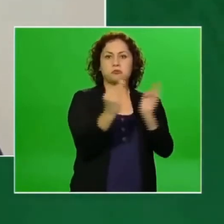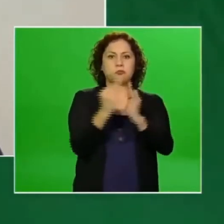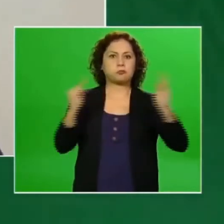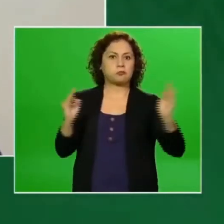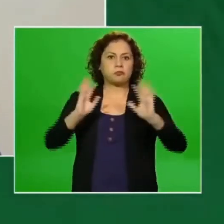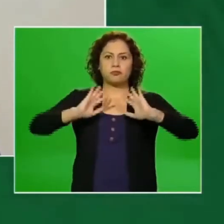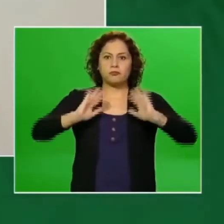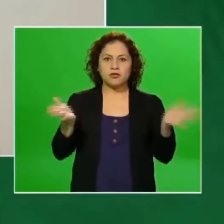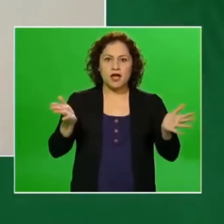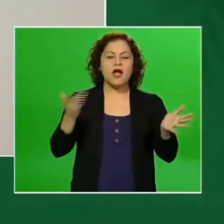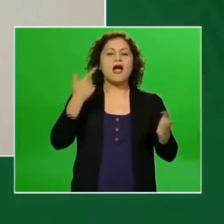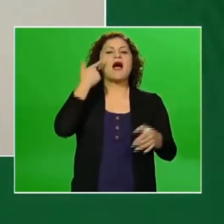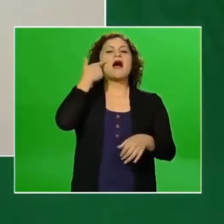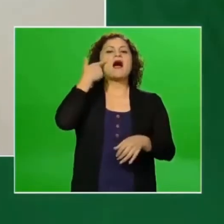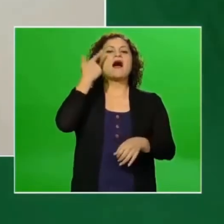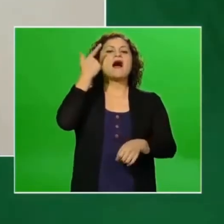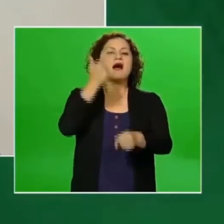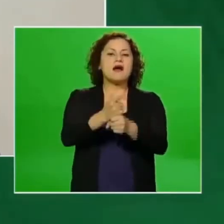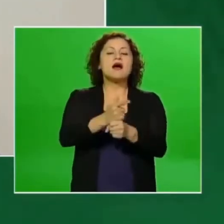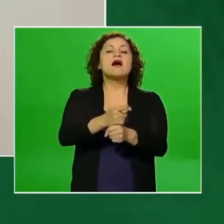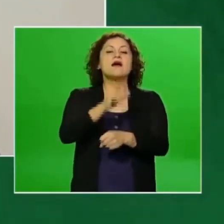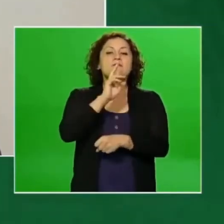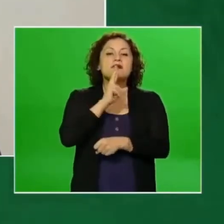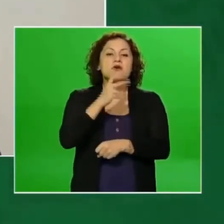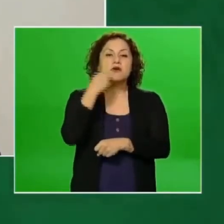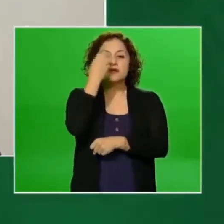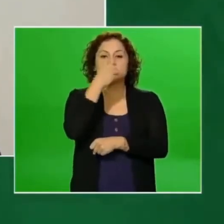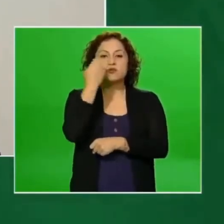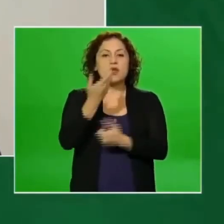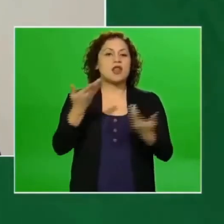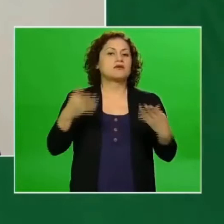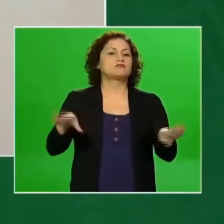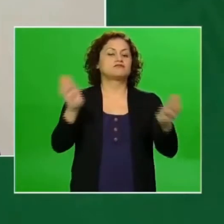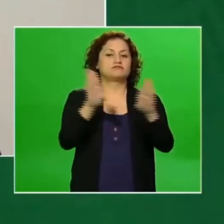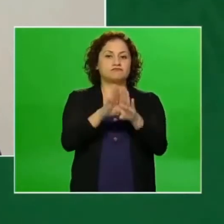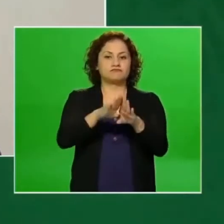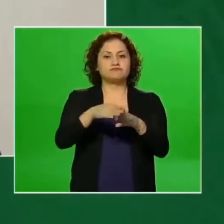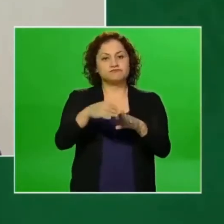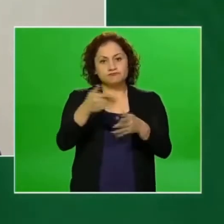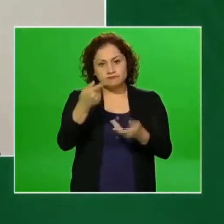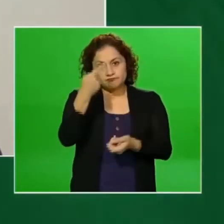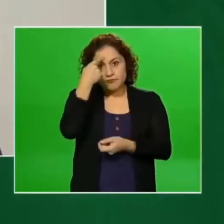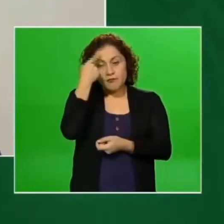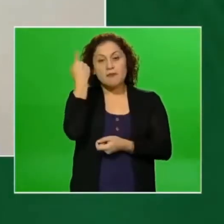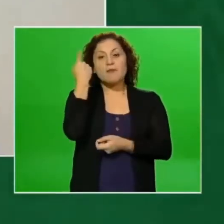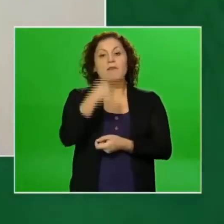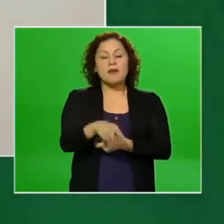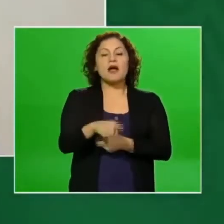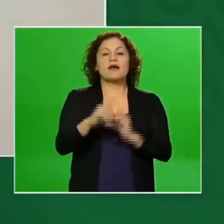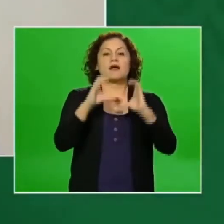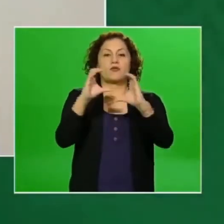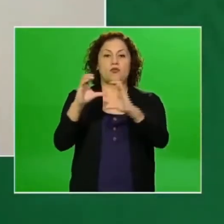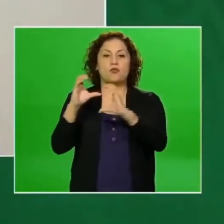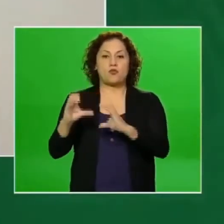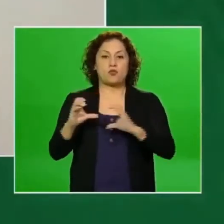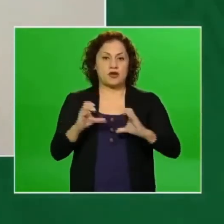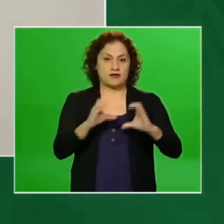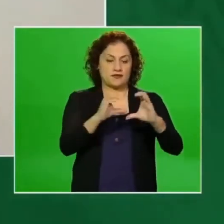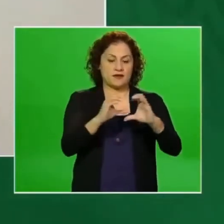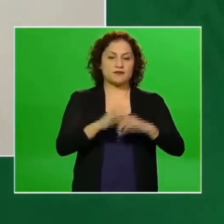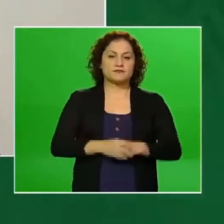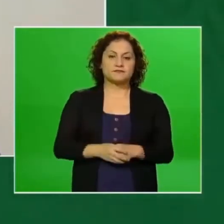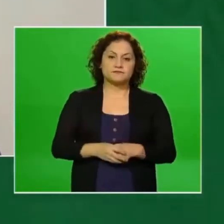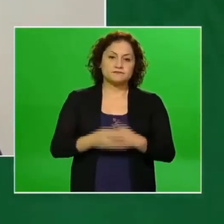uno de los primeros elementos que desde la Jornada Nacional de Sana Distancia, las clases presenciales fueron